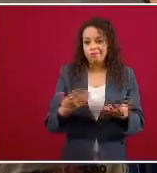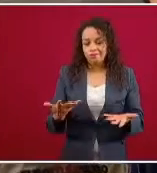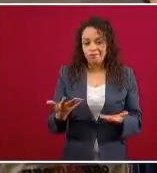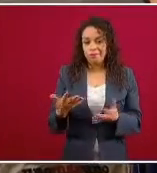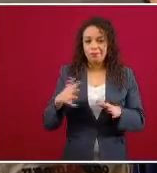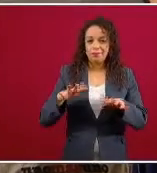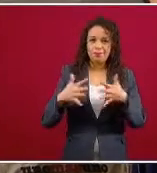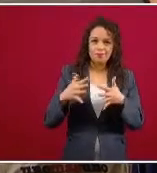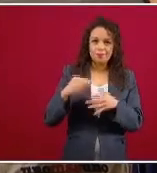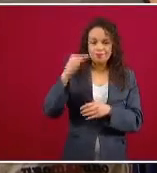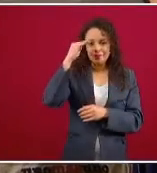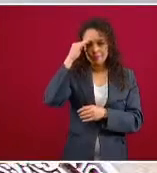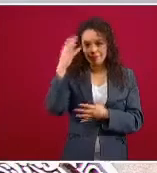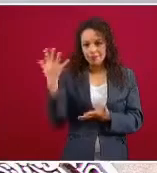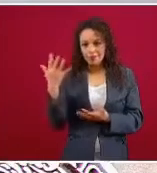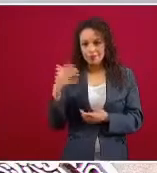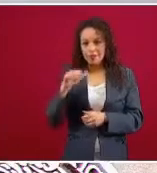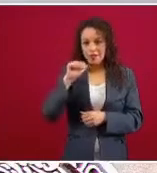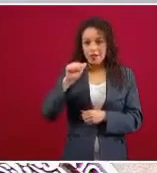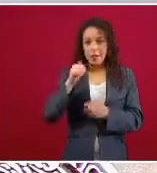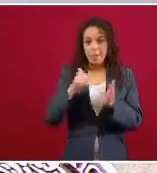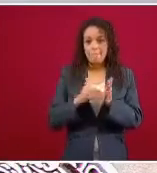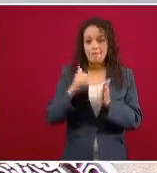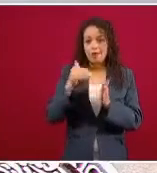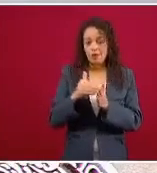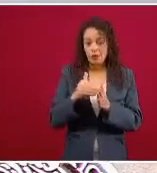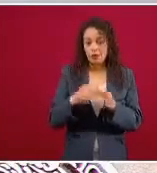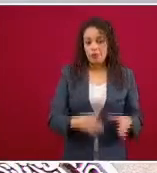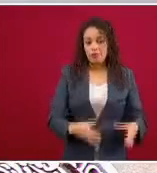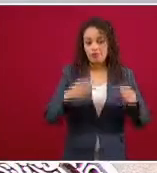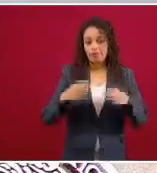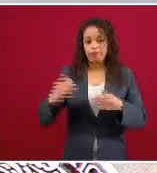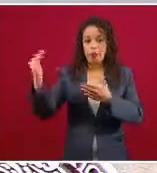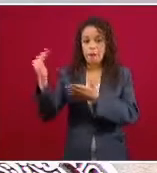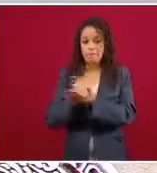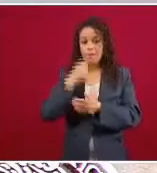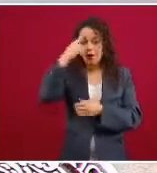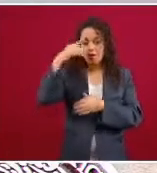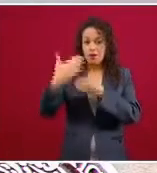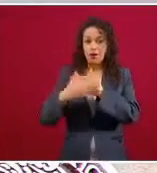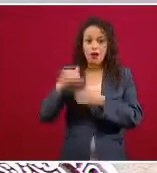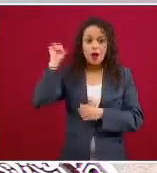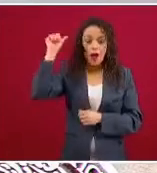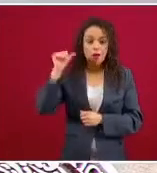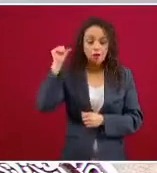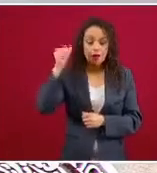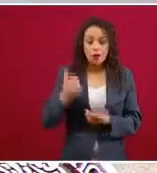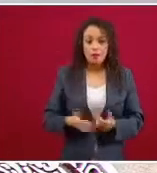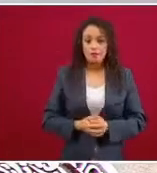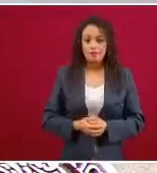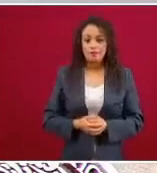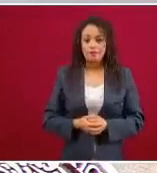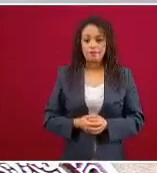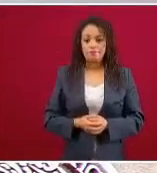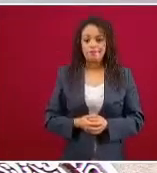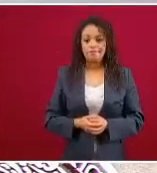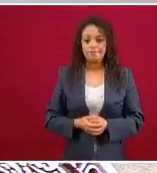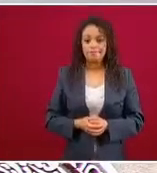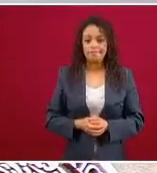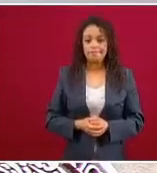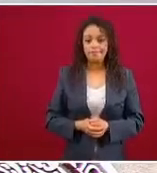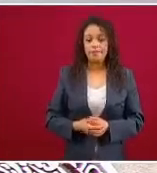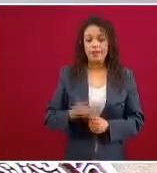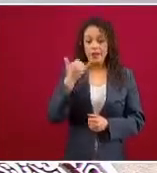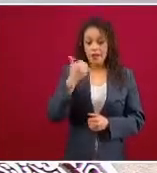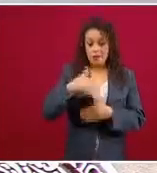calcula que son 16 millones de barriles menos que hay de demanda. Y vienen 2 meses